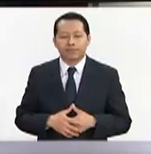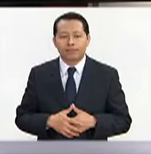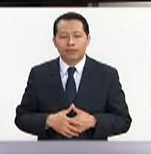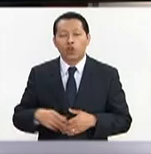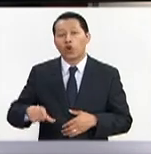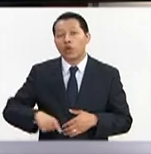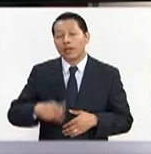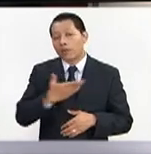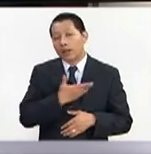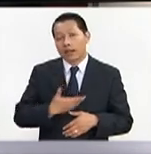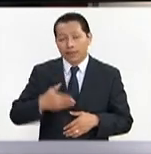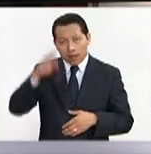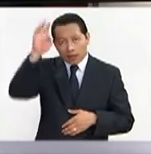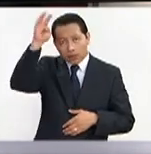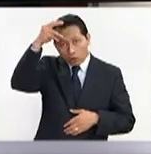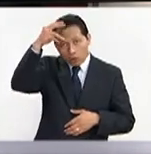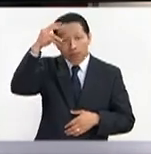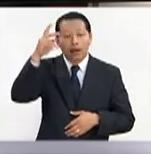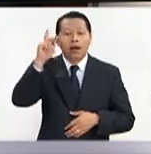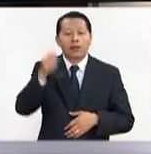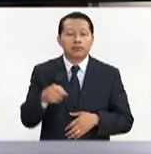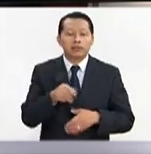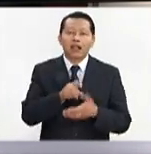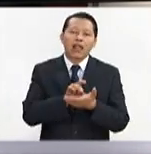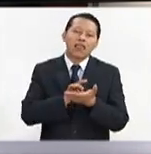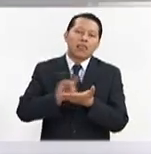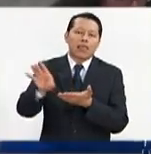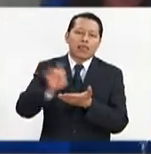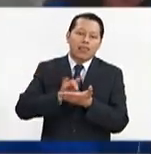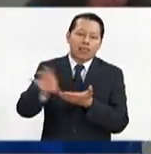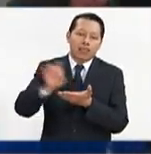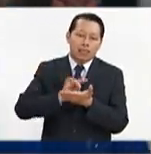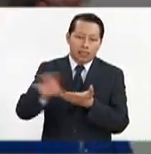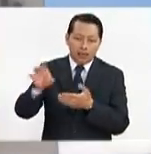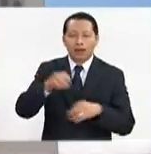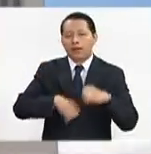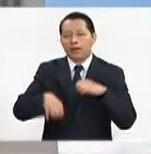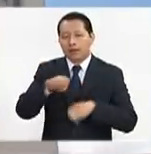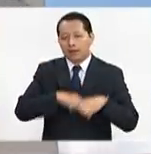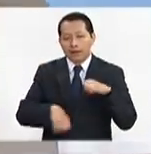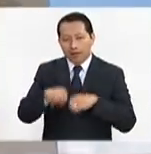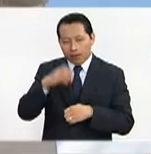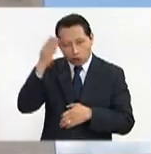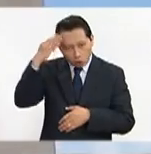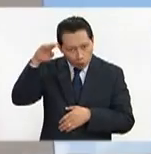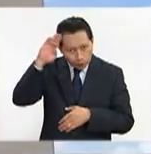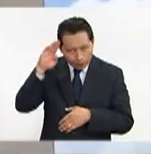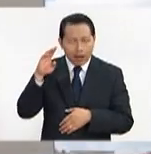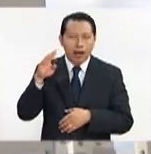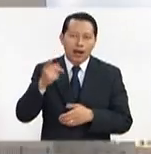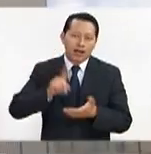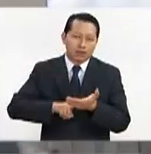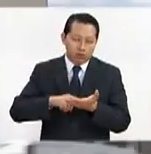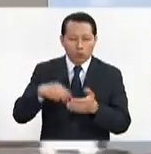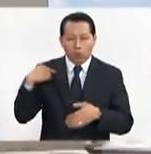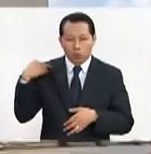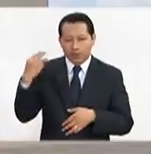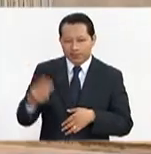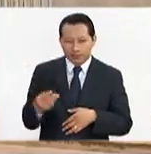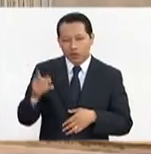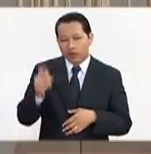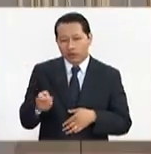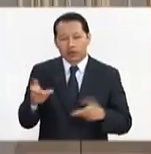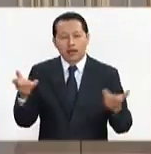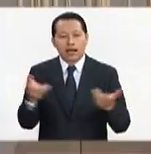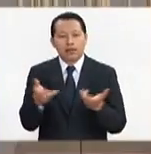El gobierno del presidente Trump va a expulsar a casi 2/3 del personal diplomático de la Embajada de Cuba en Washington en una escalada